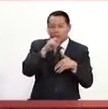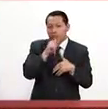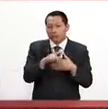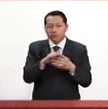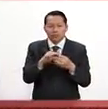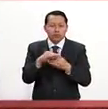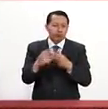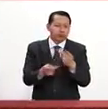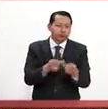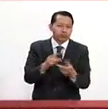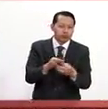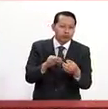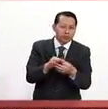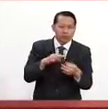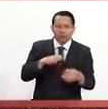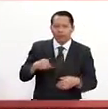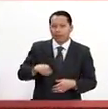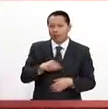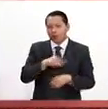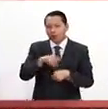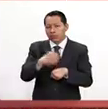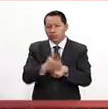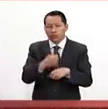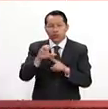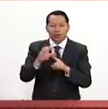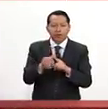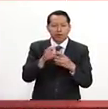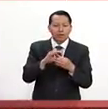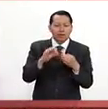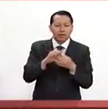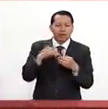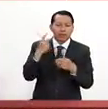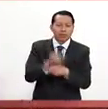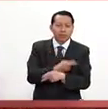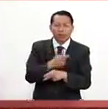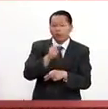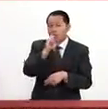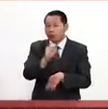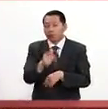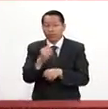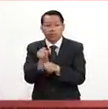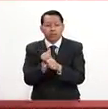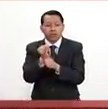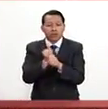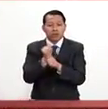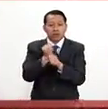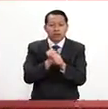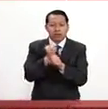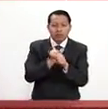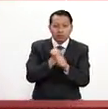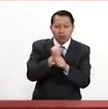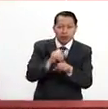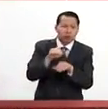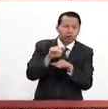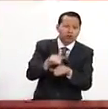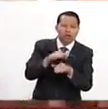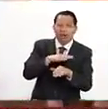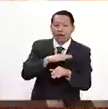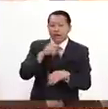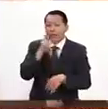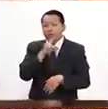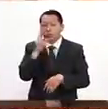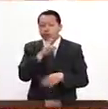interrogatorio precisamente de uno de los miembros republicanos del comité. Fue el hecho de que esa investigación criminal sobre la posible injerencia de